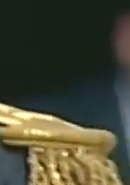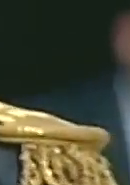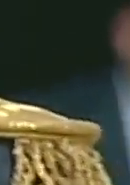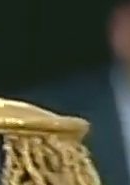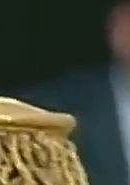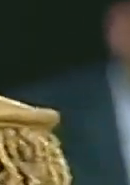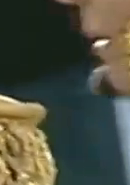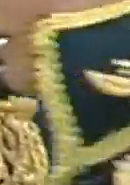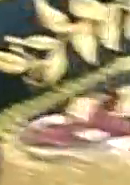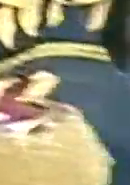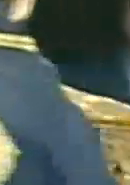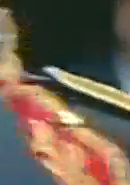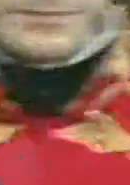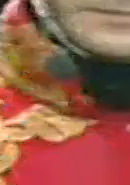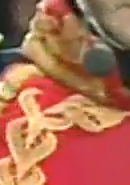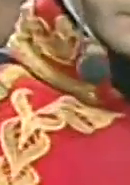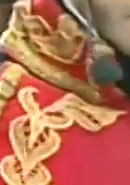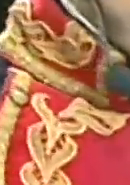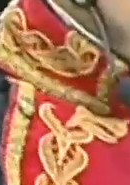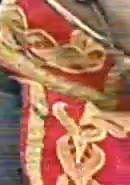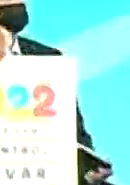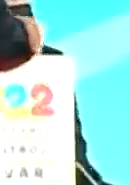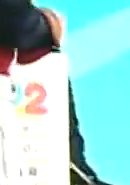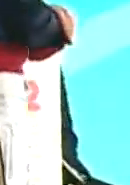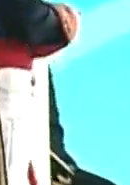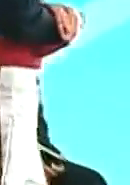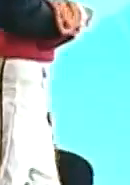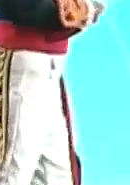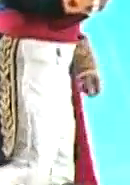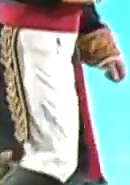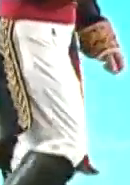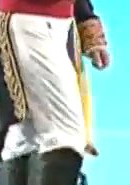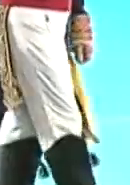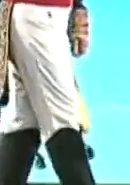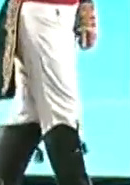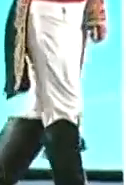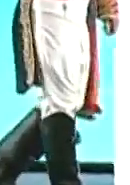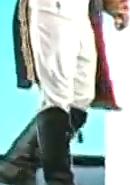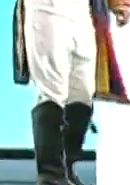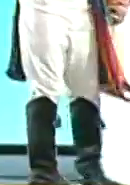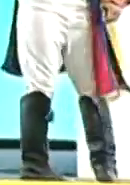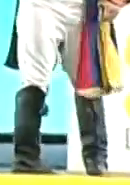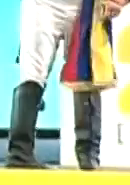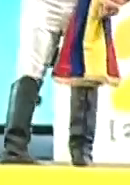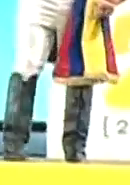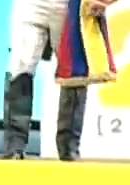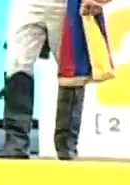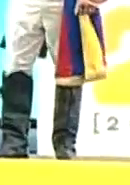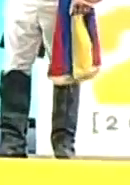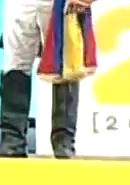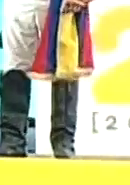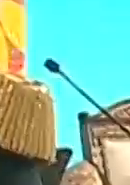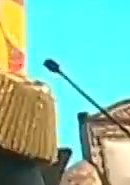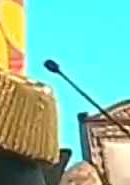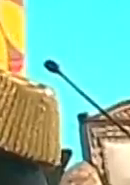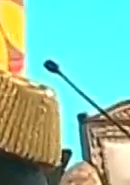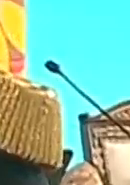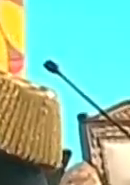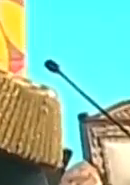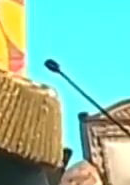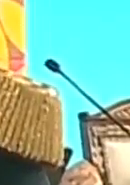lucha. Ya le expliqué ayer, mi general, que me